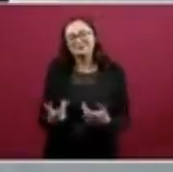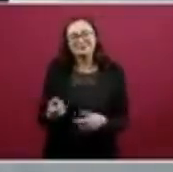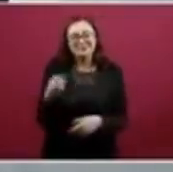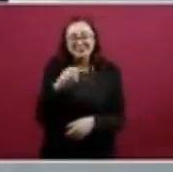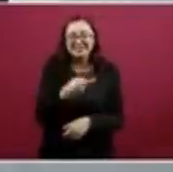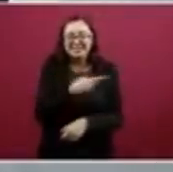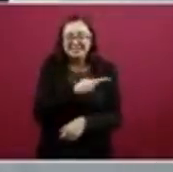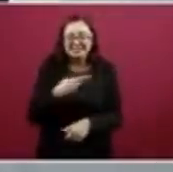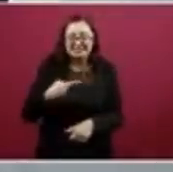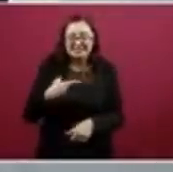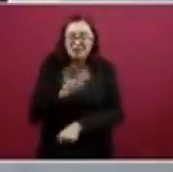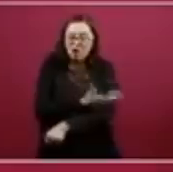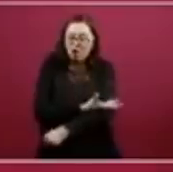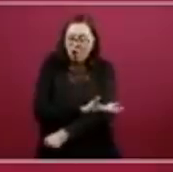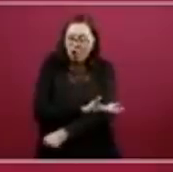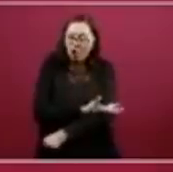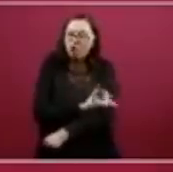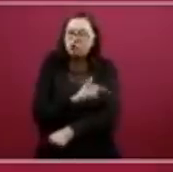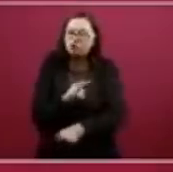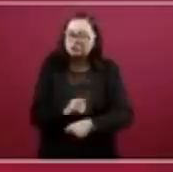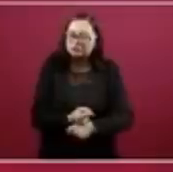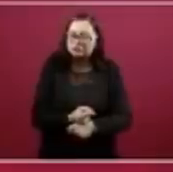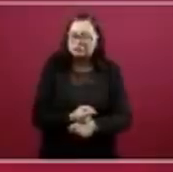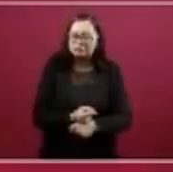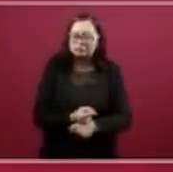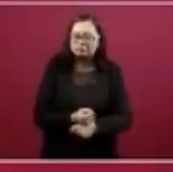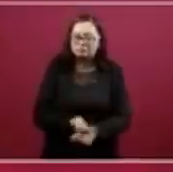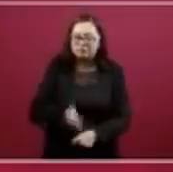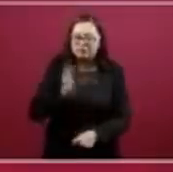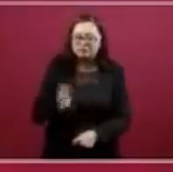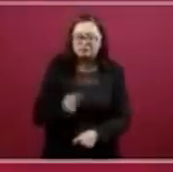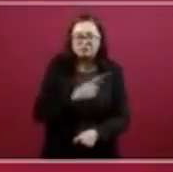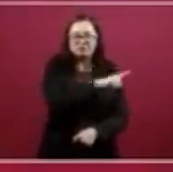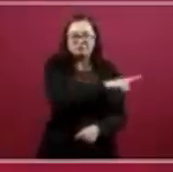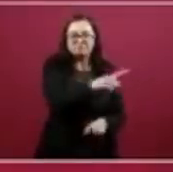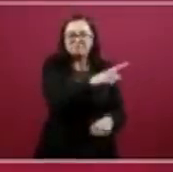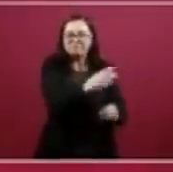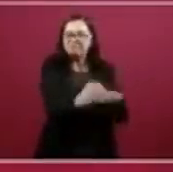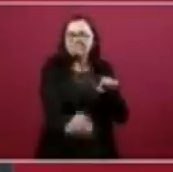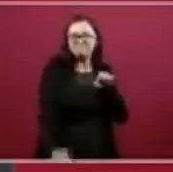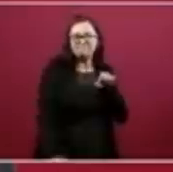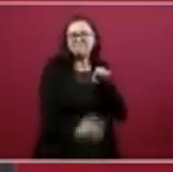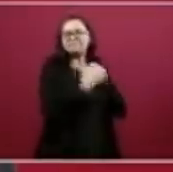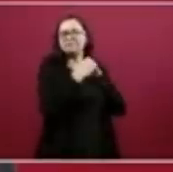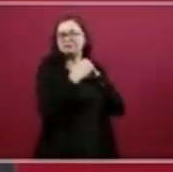muy honesto para decir, me engañaron,